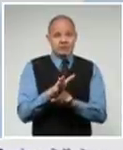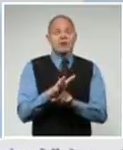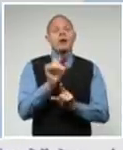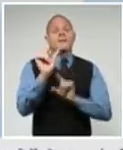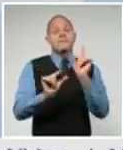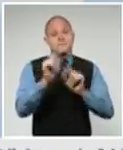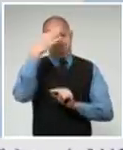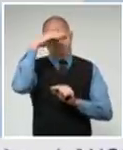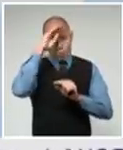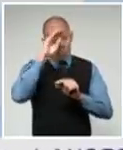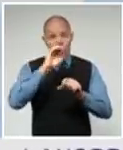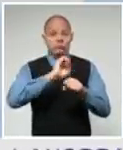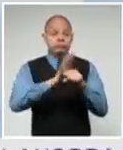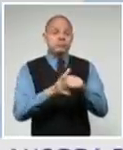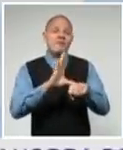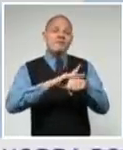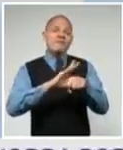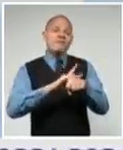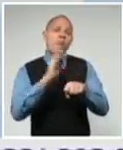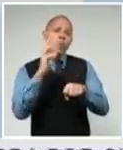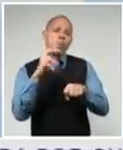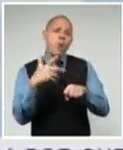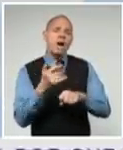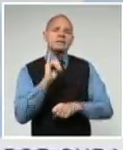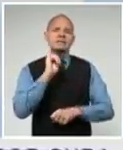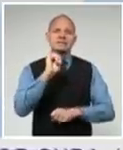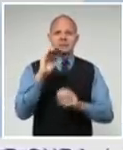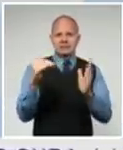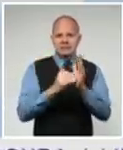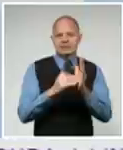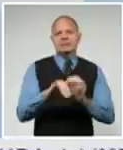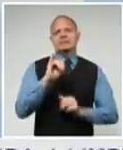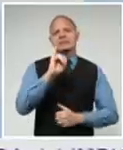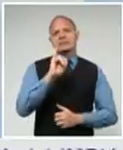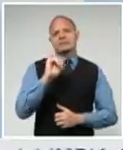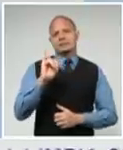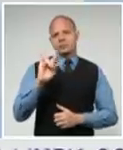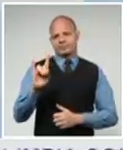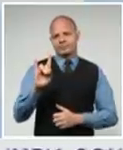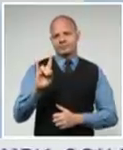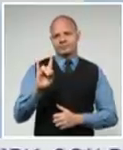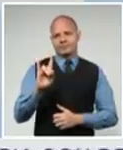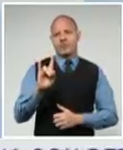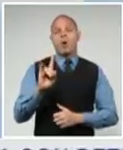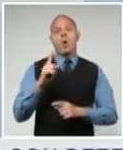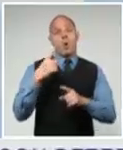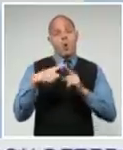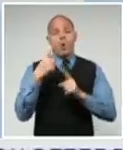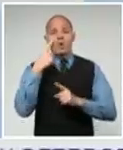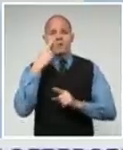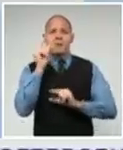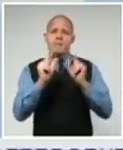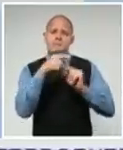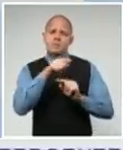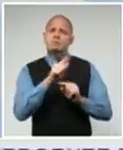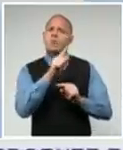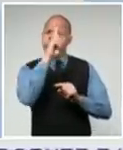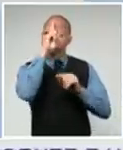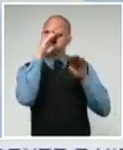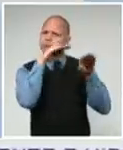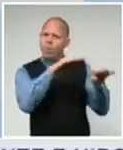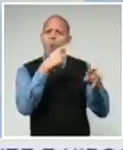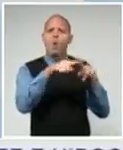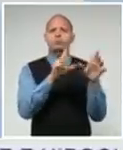pacientes, personas ingresadas en instituciones de salud, centros de aislamiento, en vigilancia